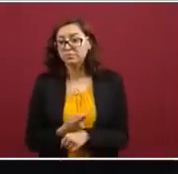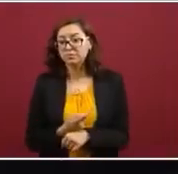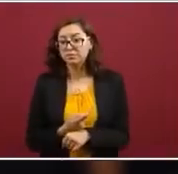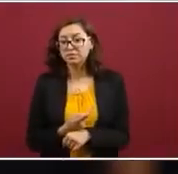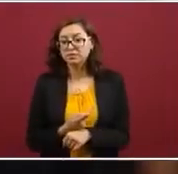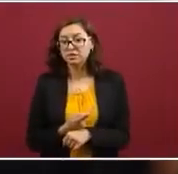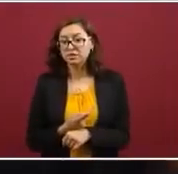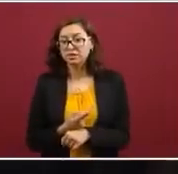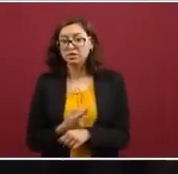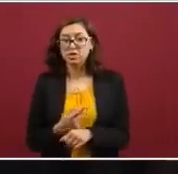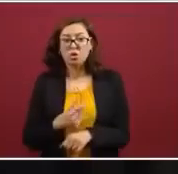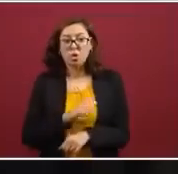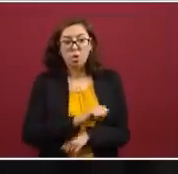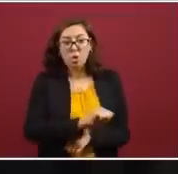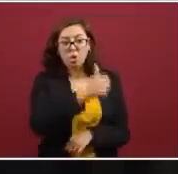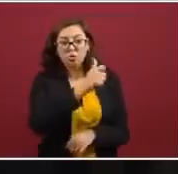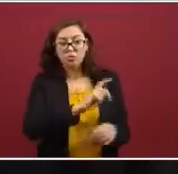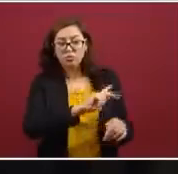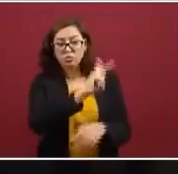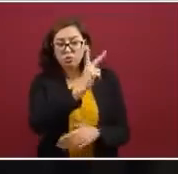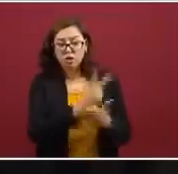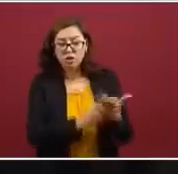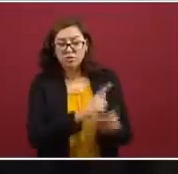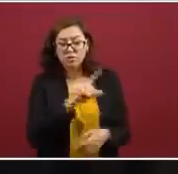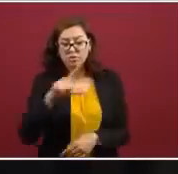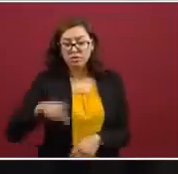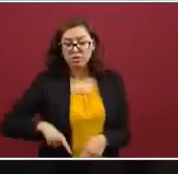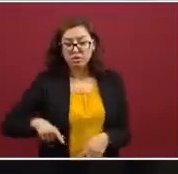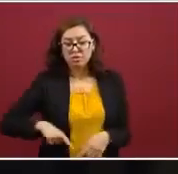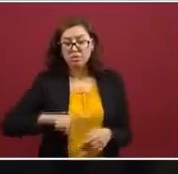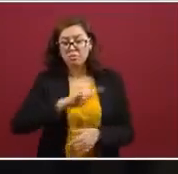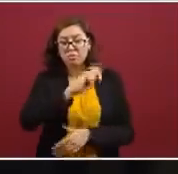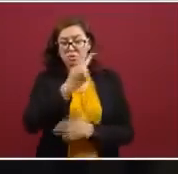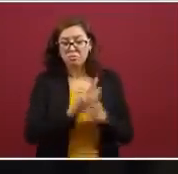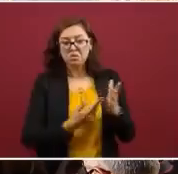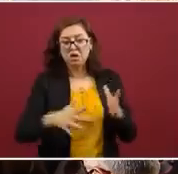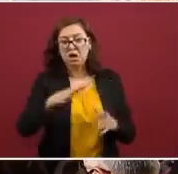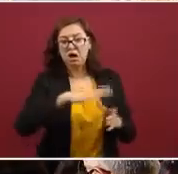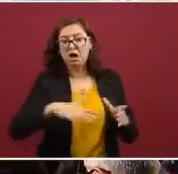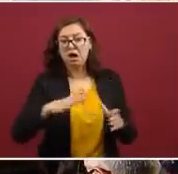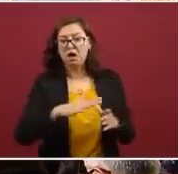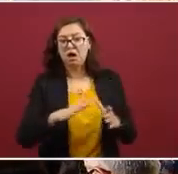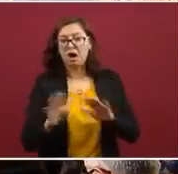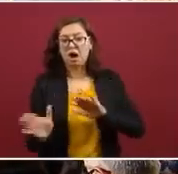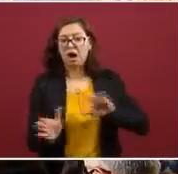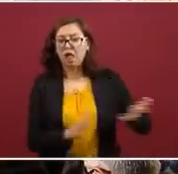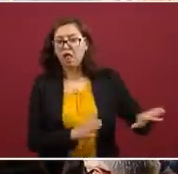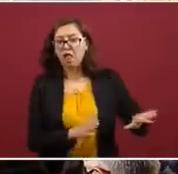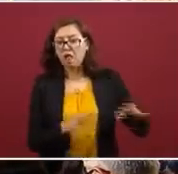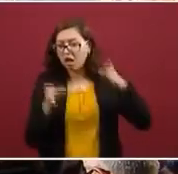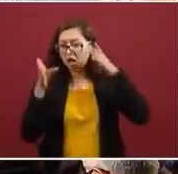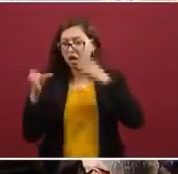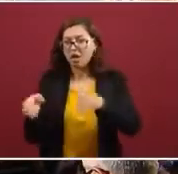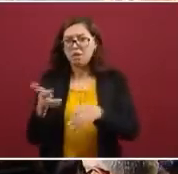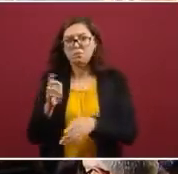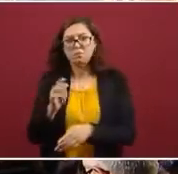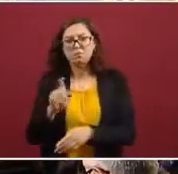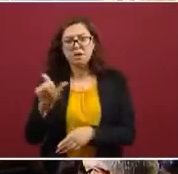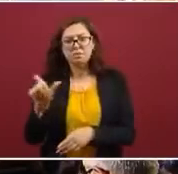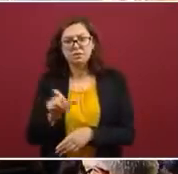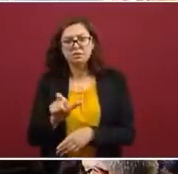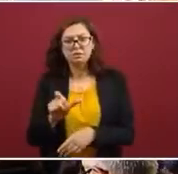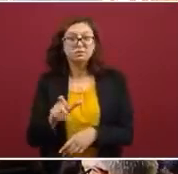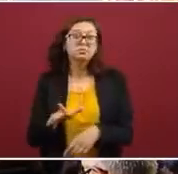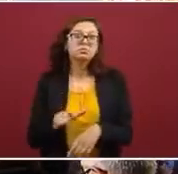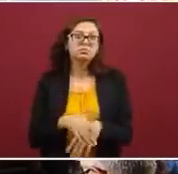otros programas del gobierno federal, programas sociales? ¿Por qué? Porque pues el problemón